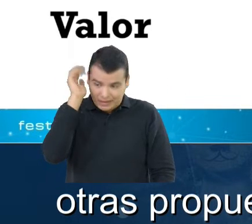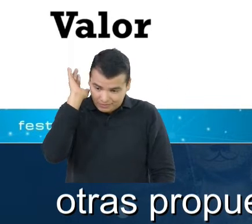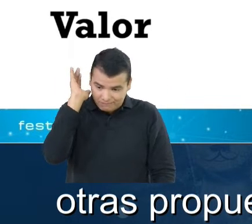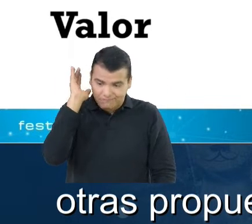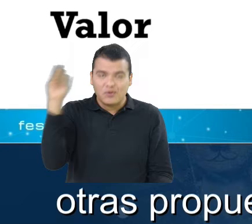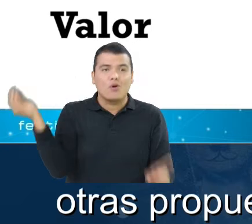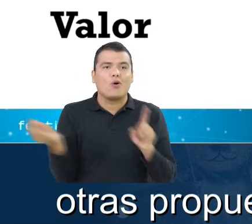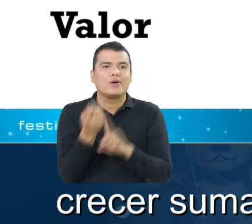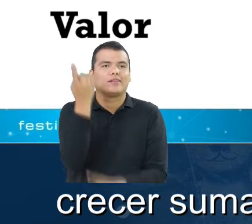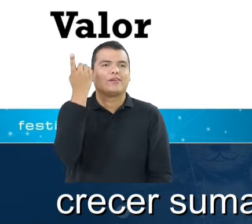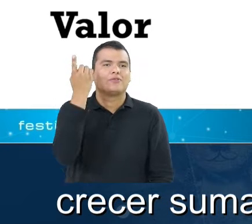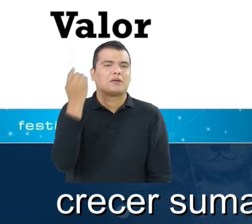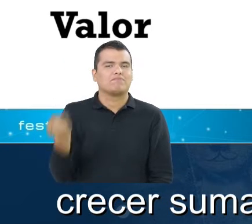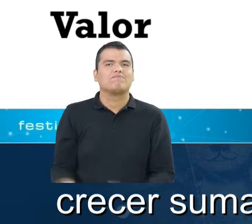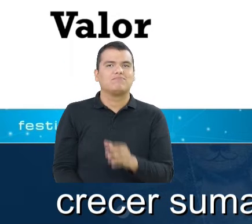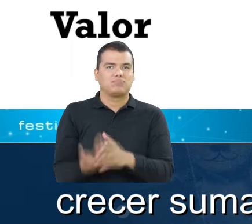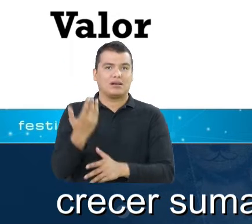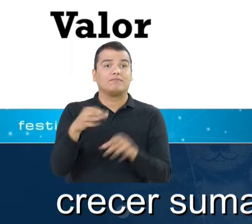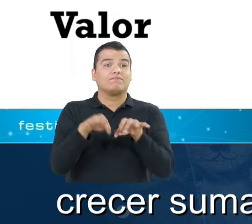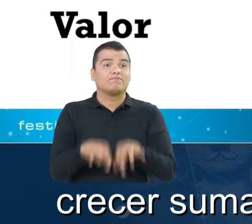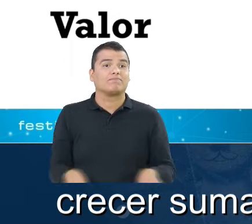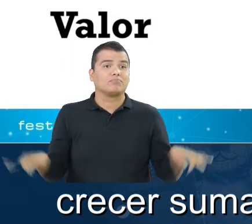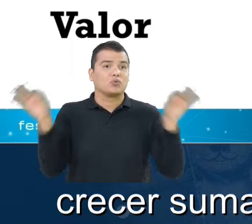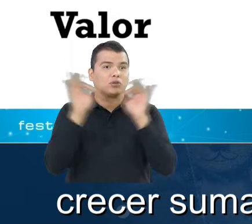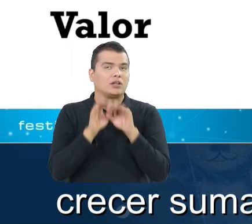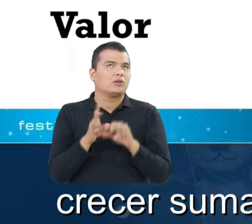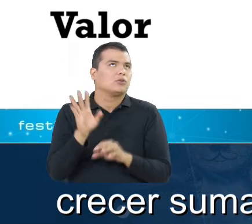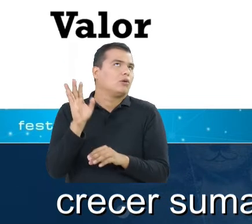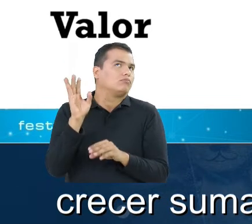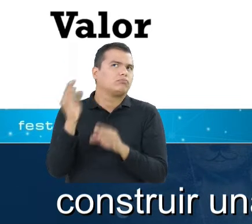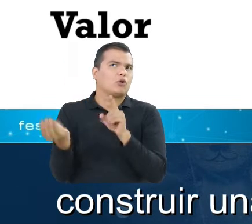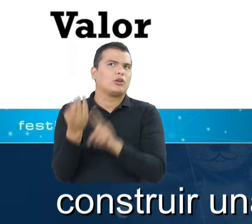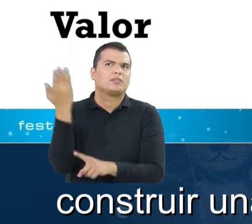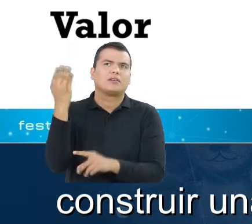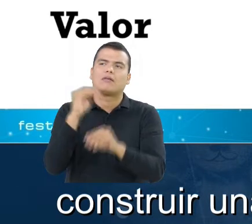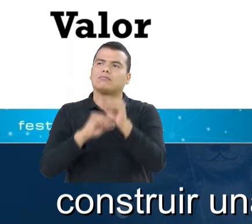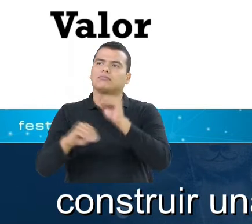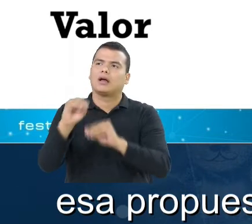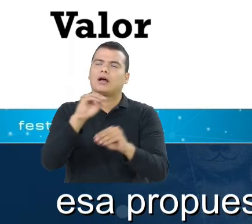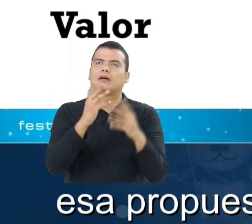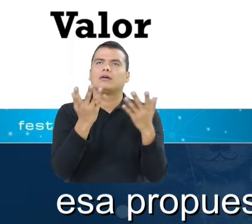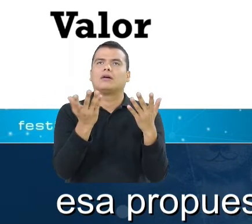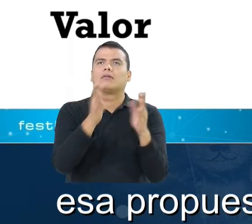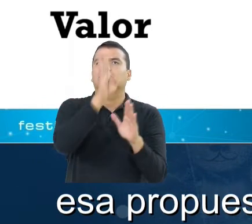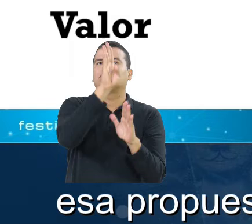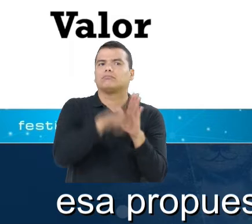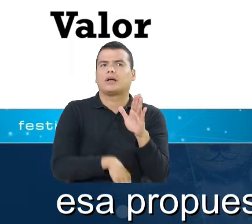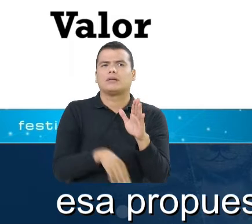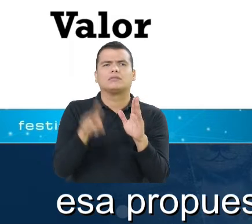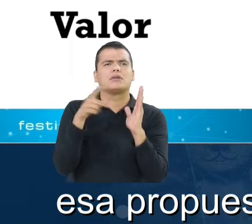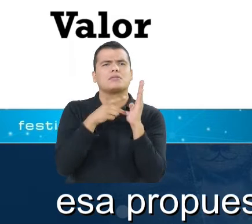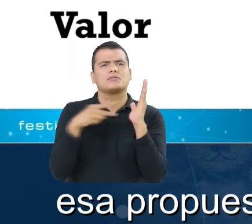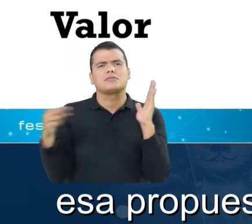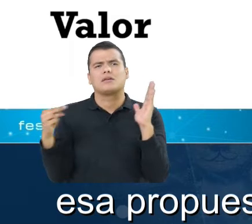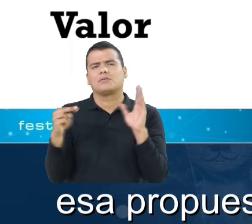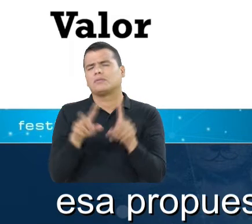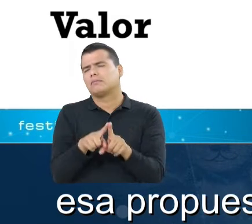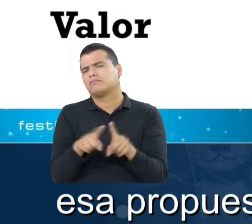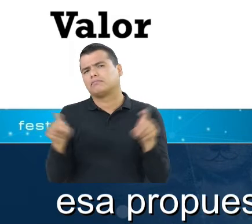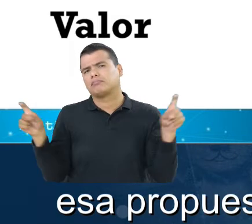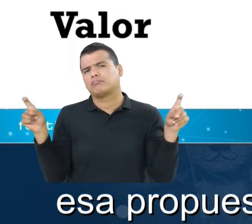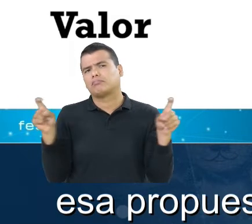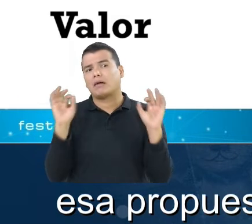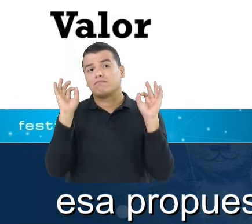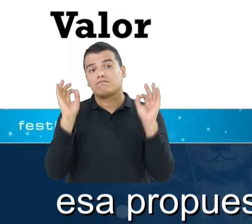única de valor. Y esa propuesta única de valor puede ser en diseño, en precio, en tecnología, en fin, hay muchas formas de hacerlo,